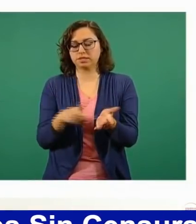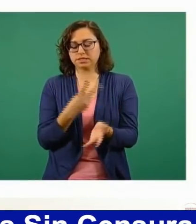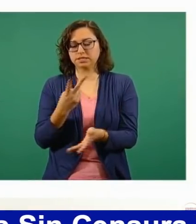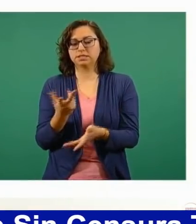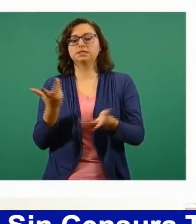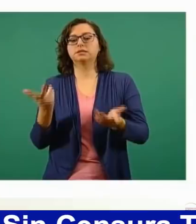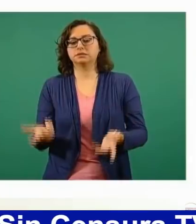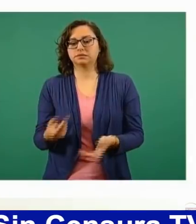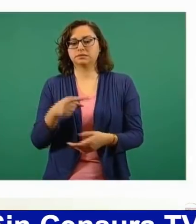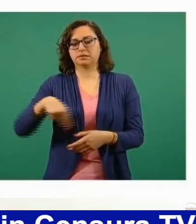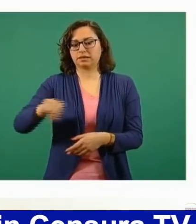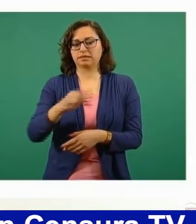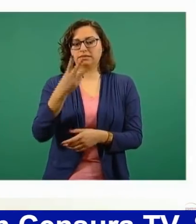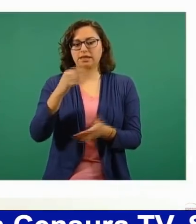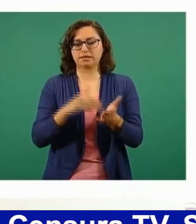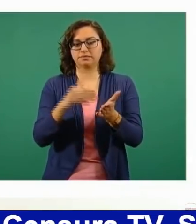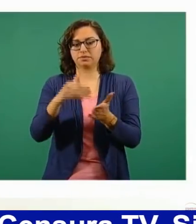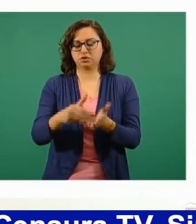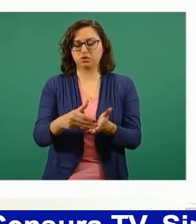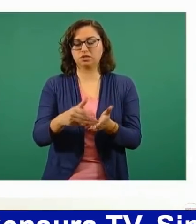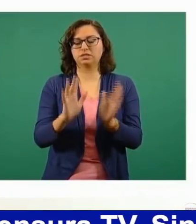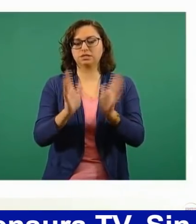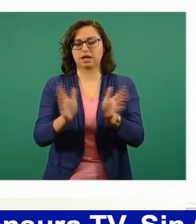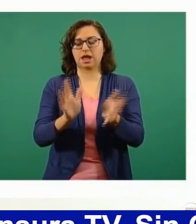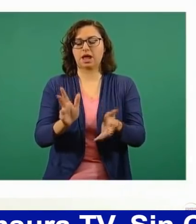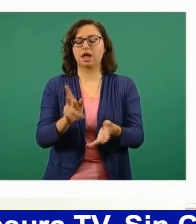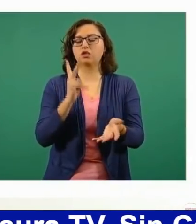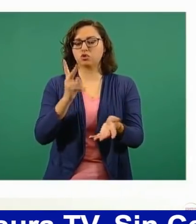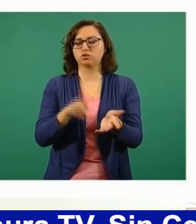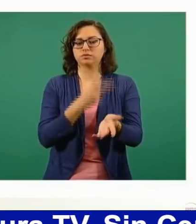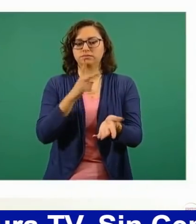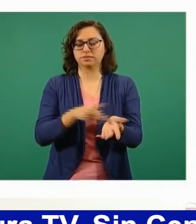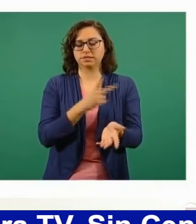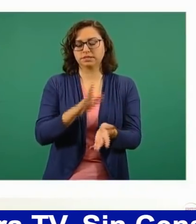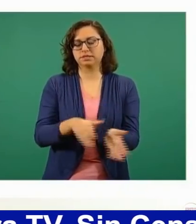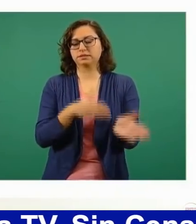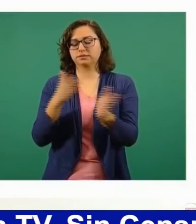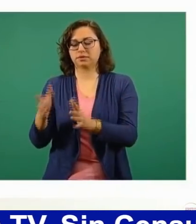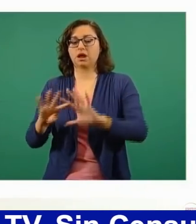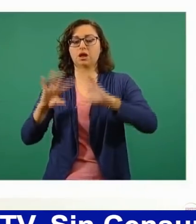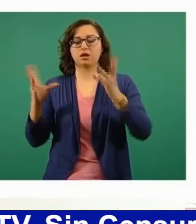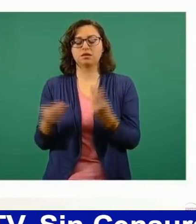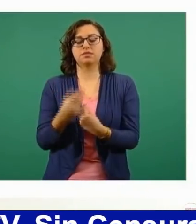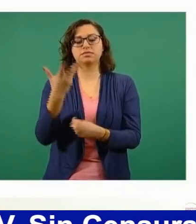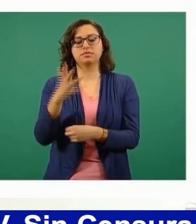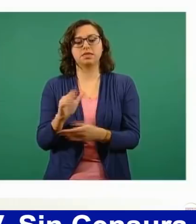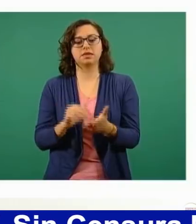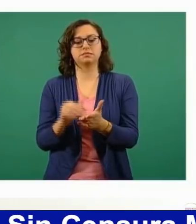millones, o por el momento la primera de las 2 dosis,